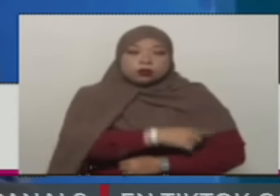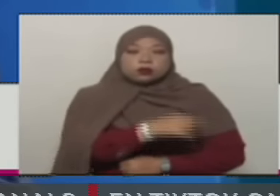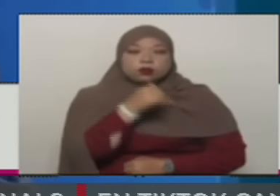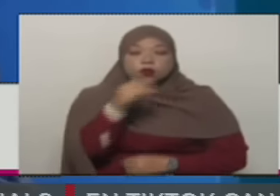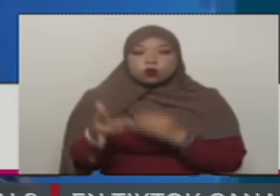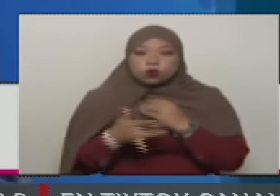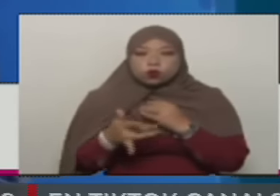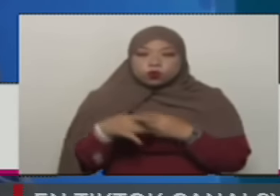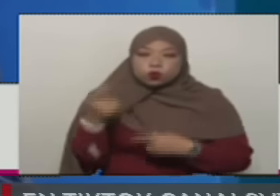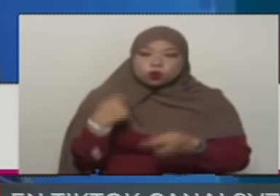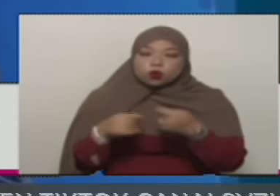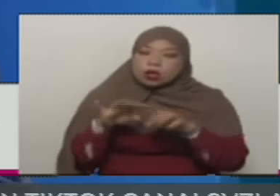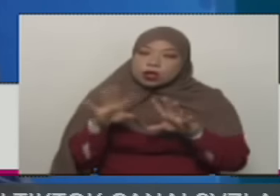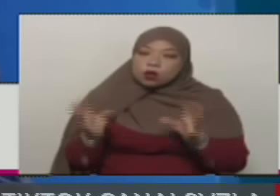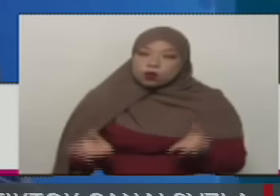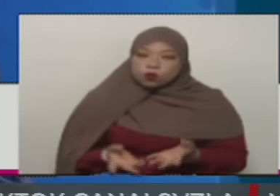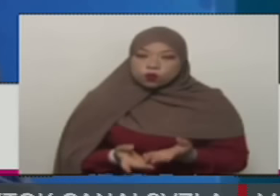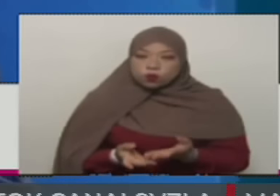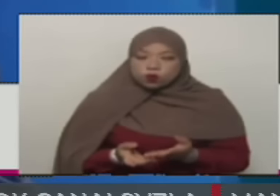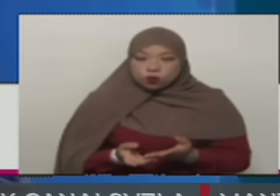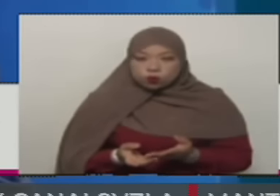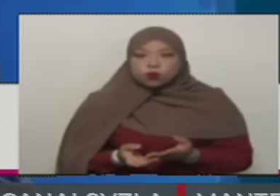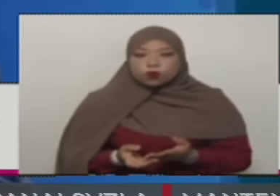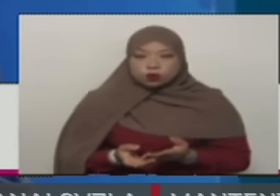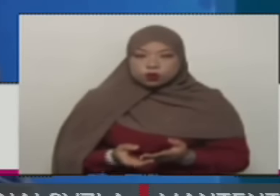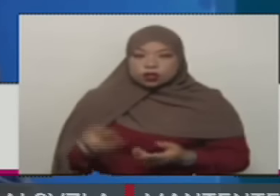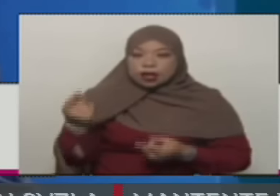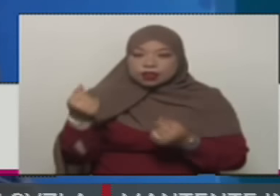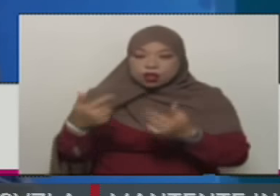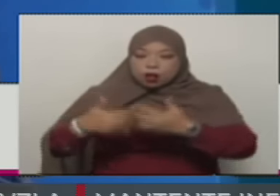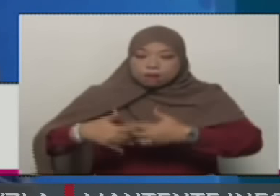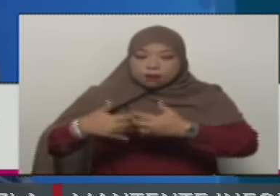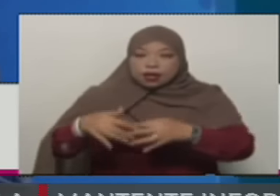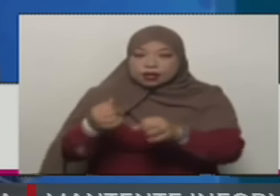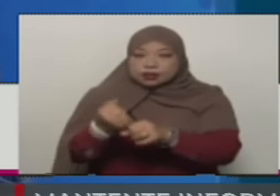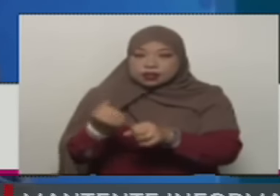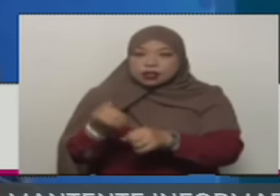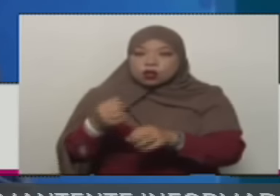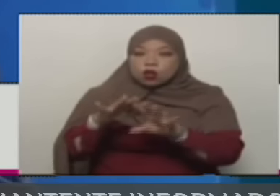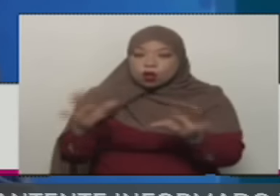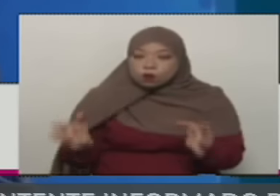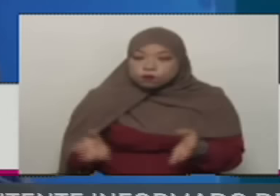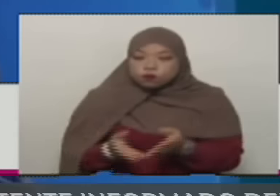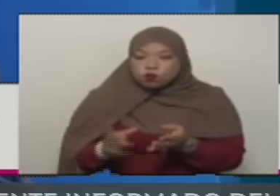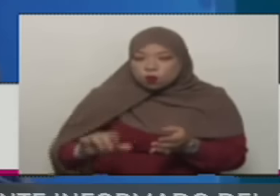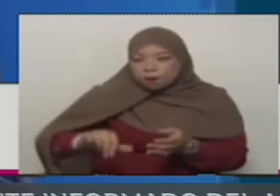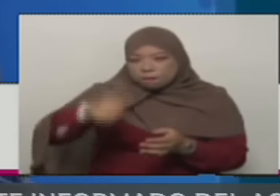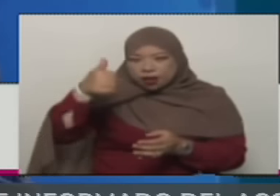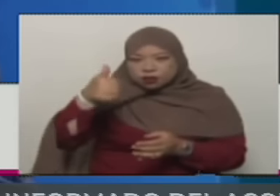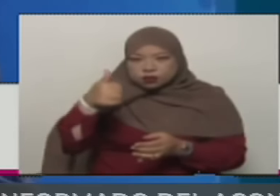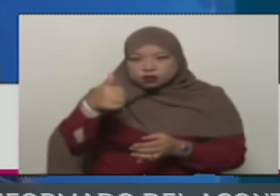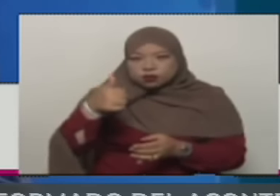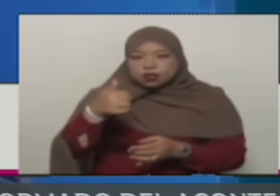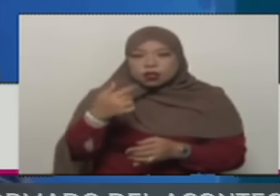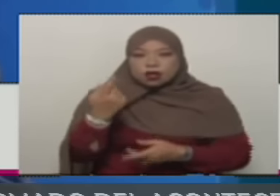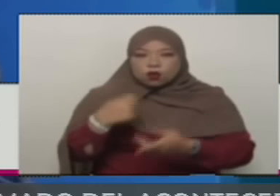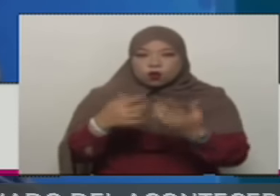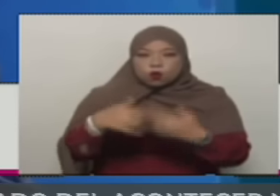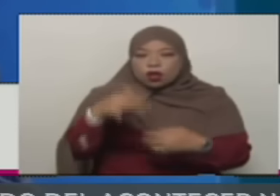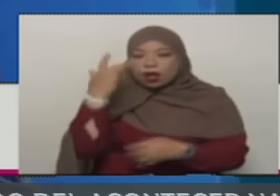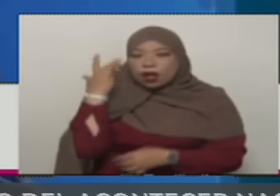tecnológica y comercial del mundo. Es la gran potencia inversionista en el mundo. Son los que están haciendo las inversiones en